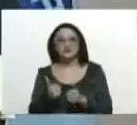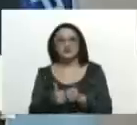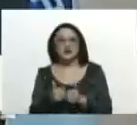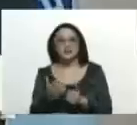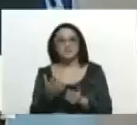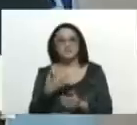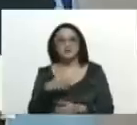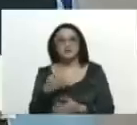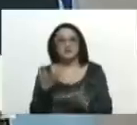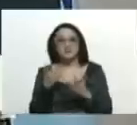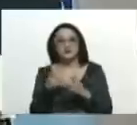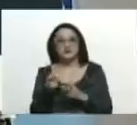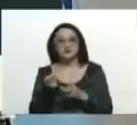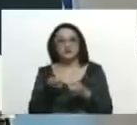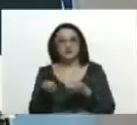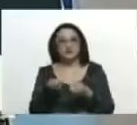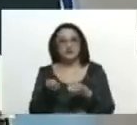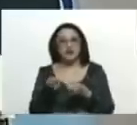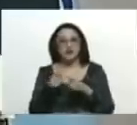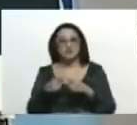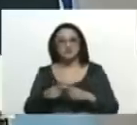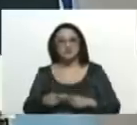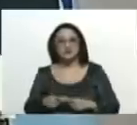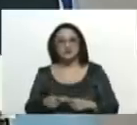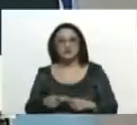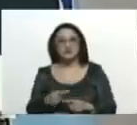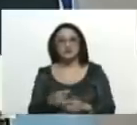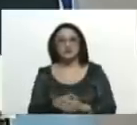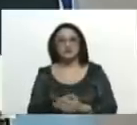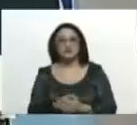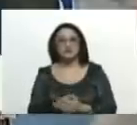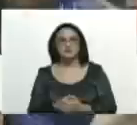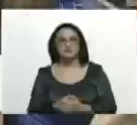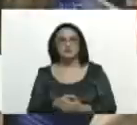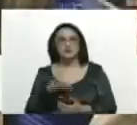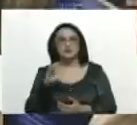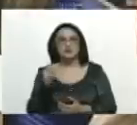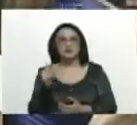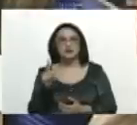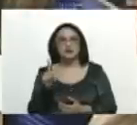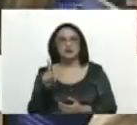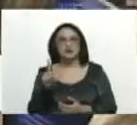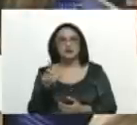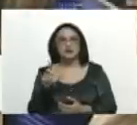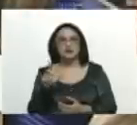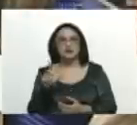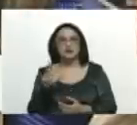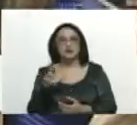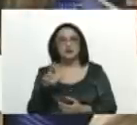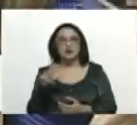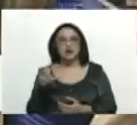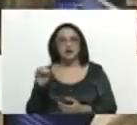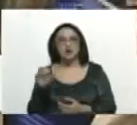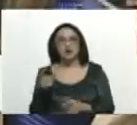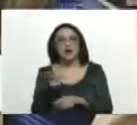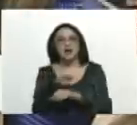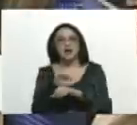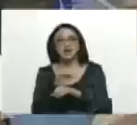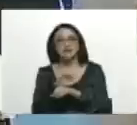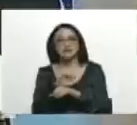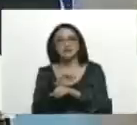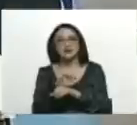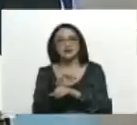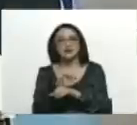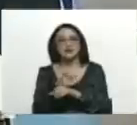de administración y finanzas Carlos Eduardo Moreno González gerente general de tráfico y